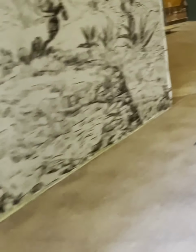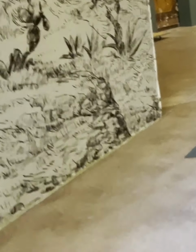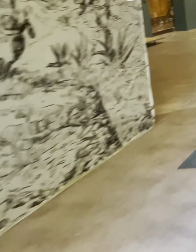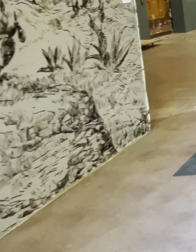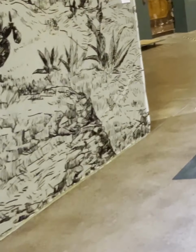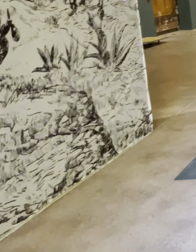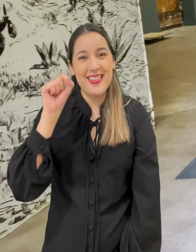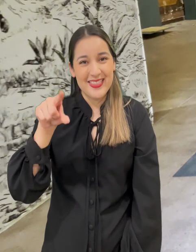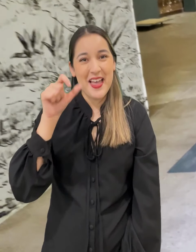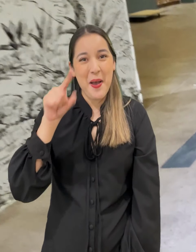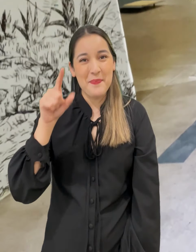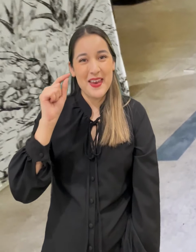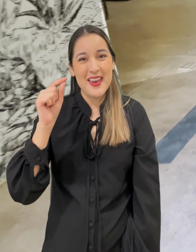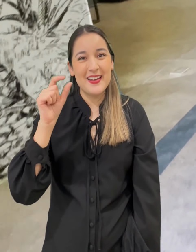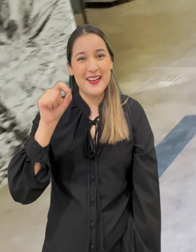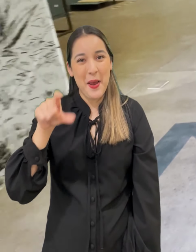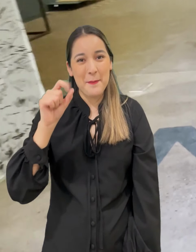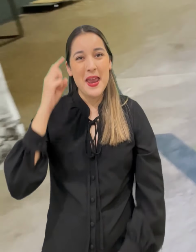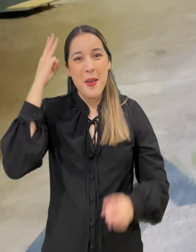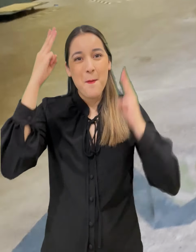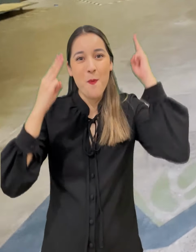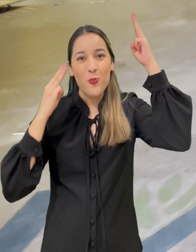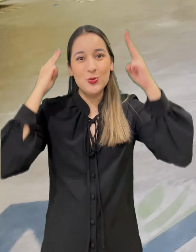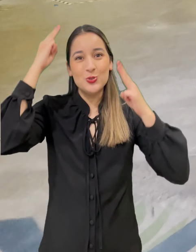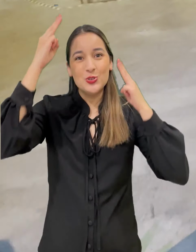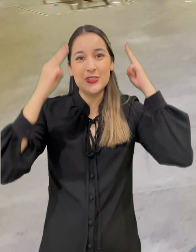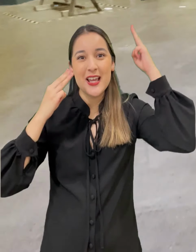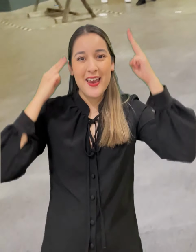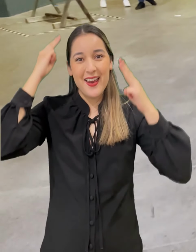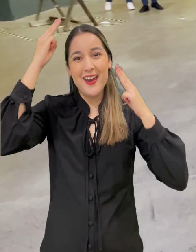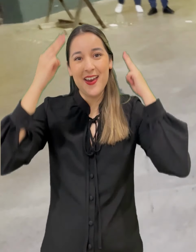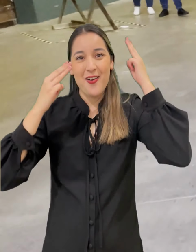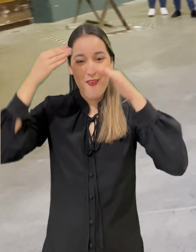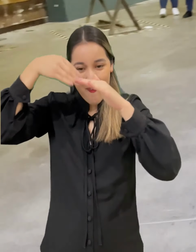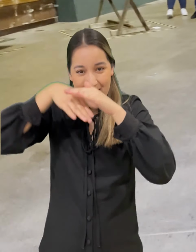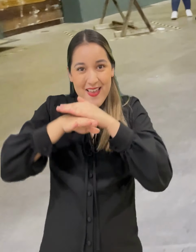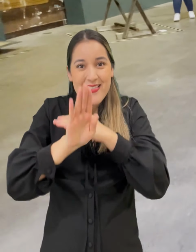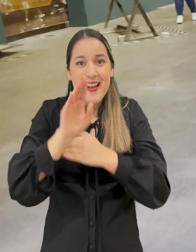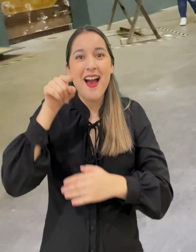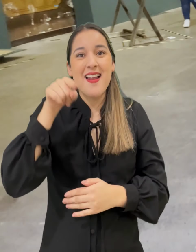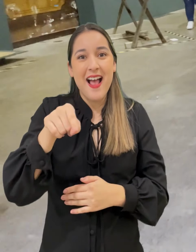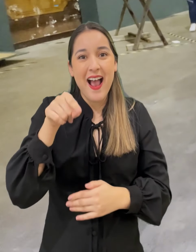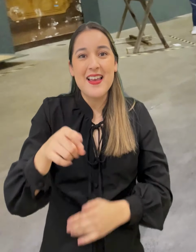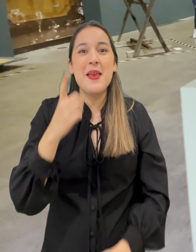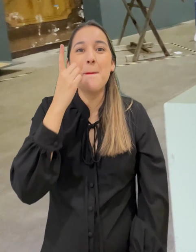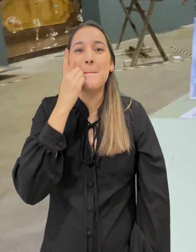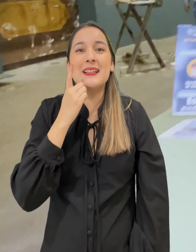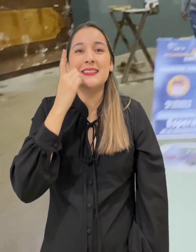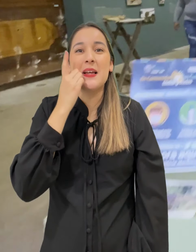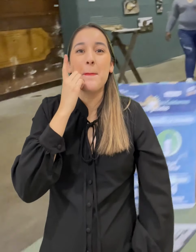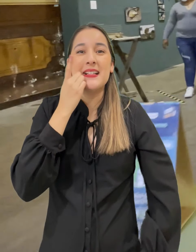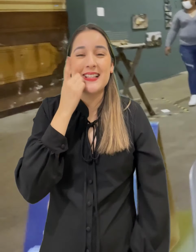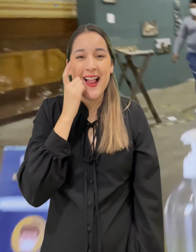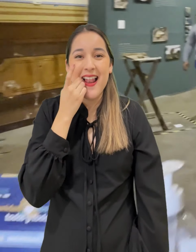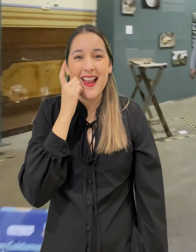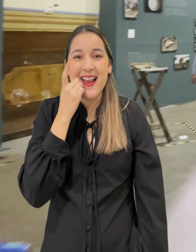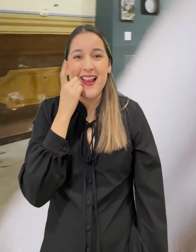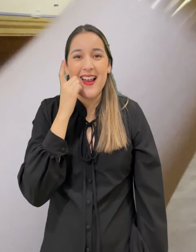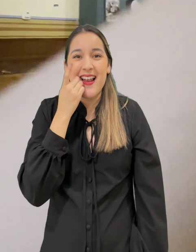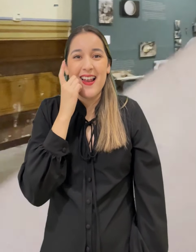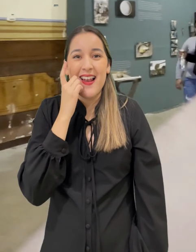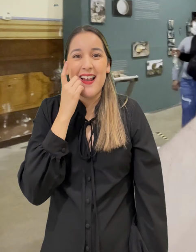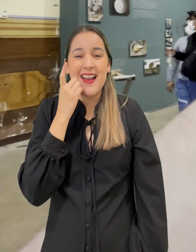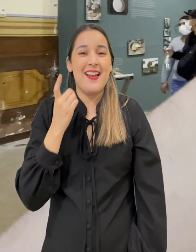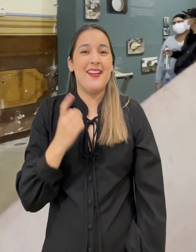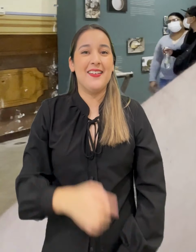también estuvimos visitando la exposición mezcal y maguey de aguascalientes esta